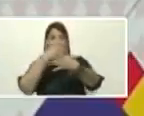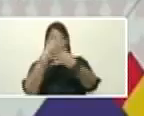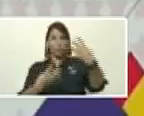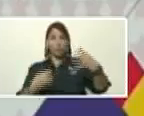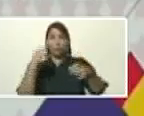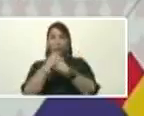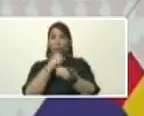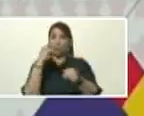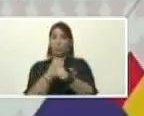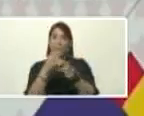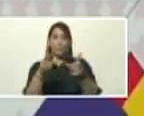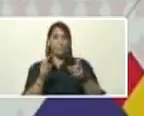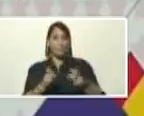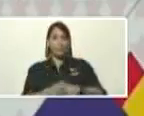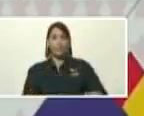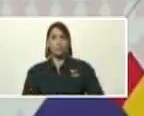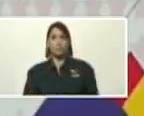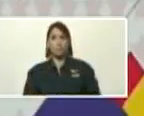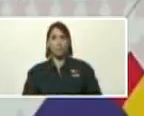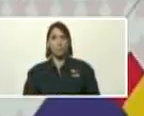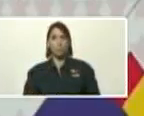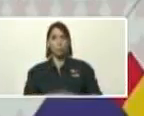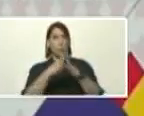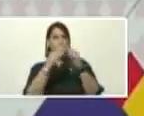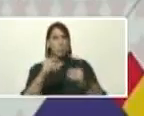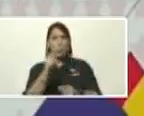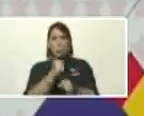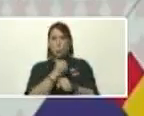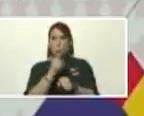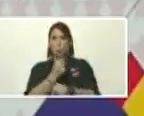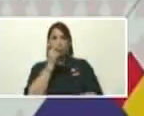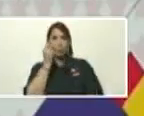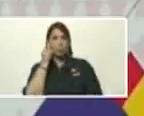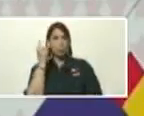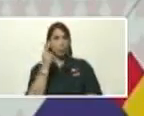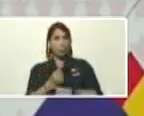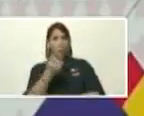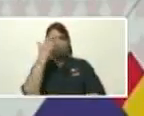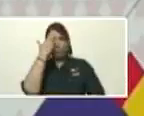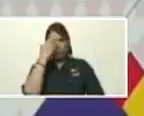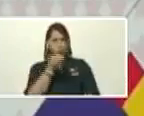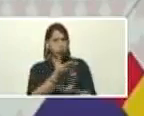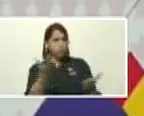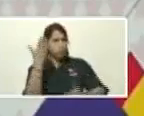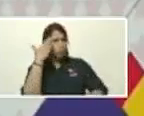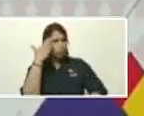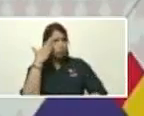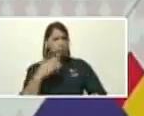al salario mínimo de los trabajadores y trabajadoras. Deben saberlo. Ustedes saben, ¿verdad?, que yo estoy